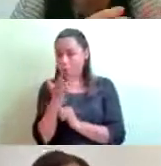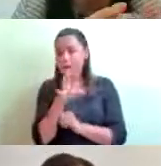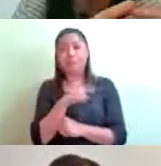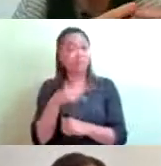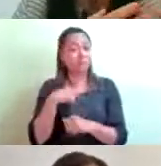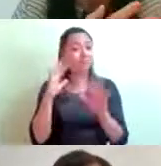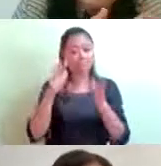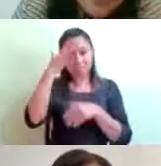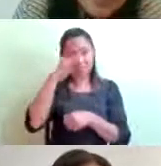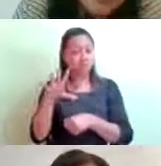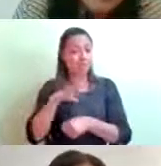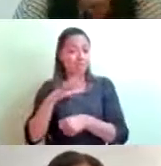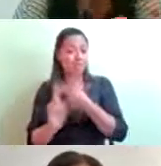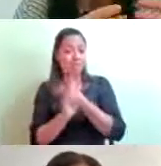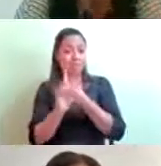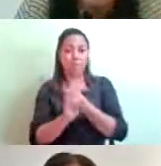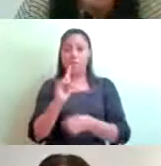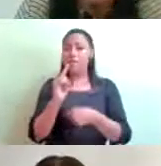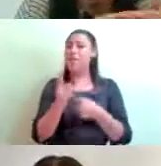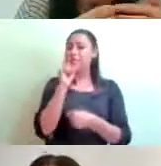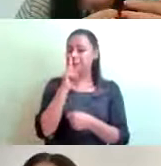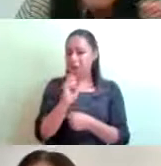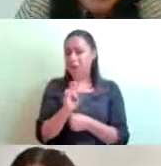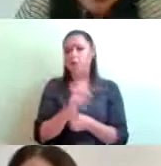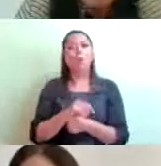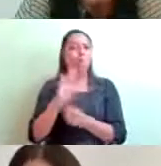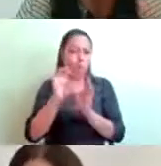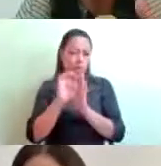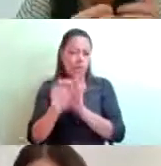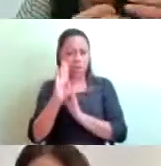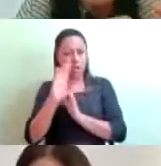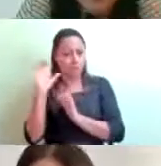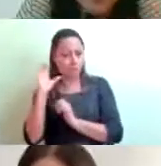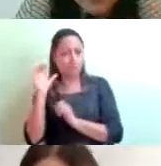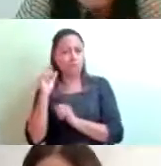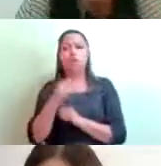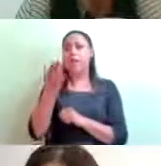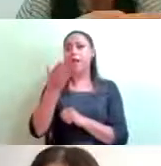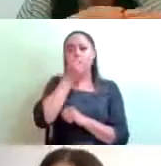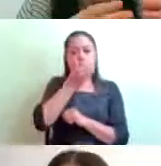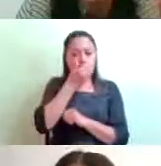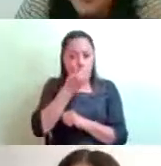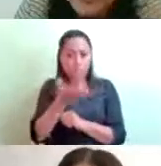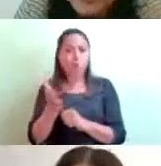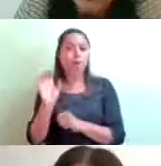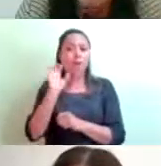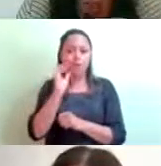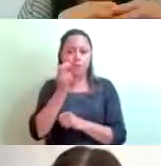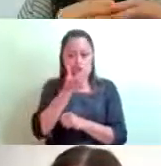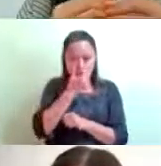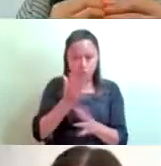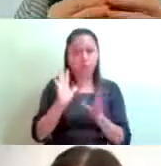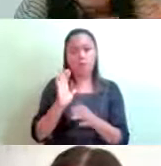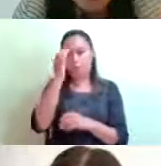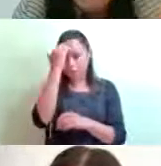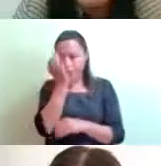problemas de agua, Baja California, Sonora, el norte de Sinaloa o parte de Chihuahua, parte de